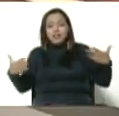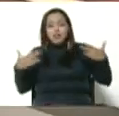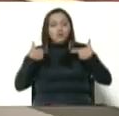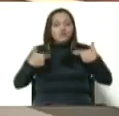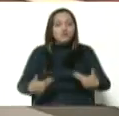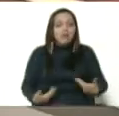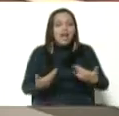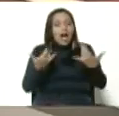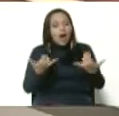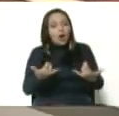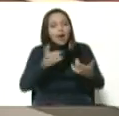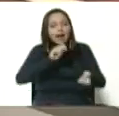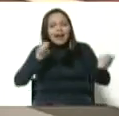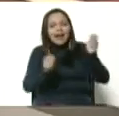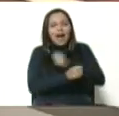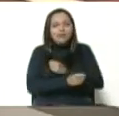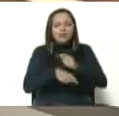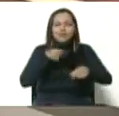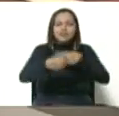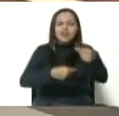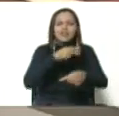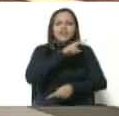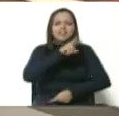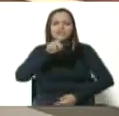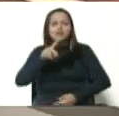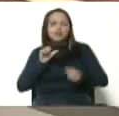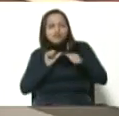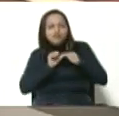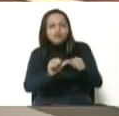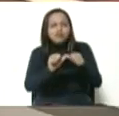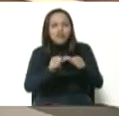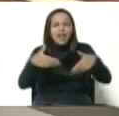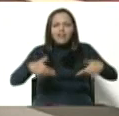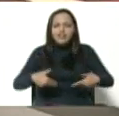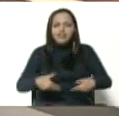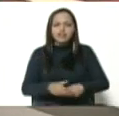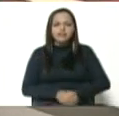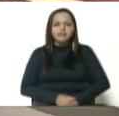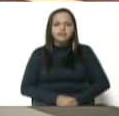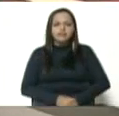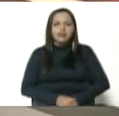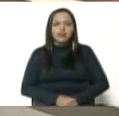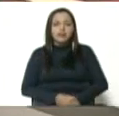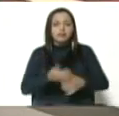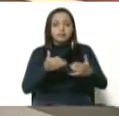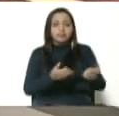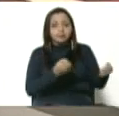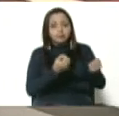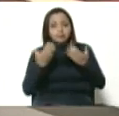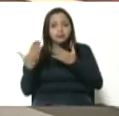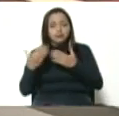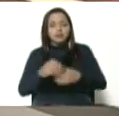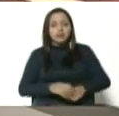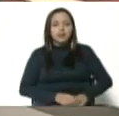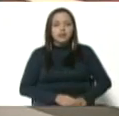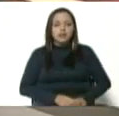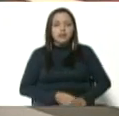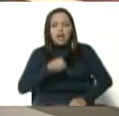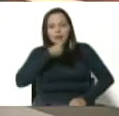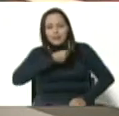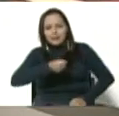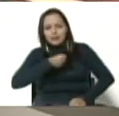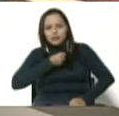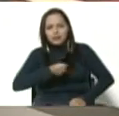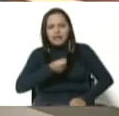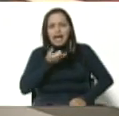Y ahora, en otros tiempos, siglo XXI, continúa la lucha perseverante. Vámonos una vez más en vivo y directo con nuestra compañera Evgeny Chirinos,